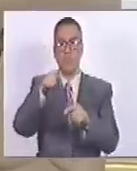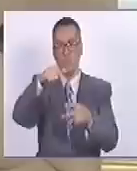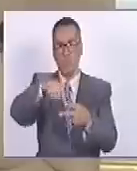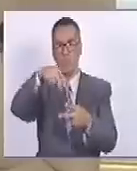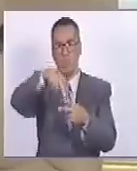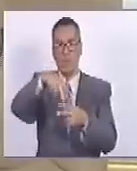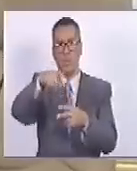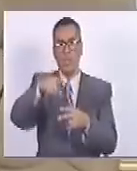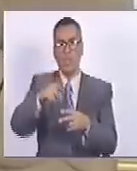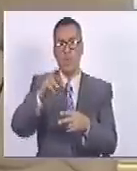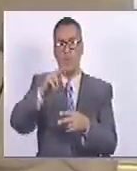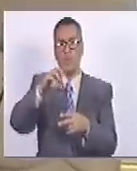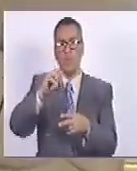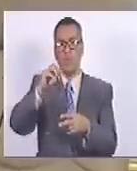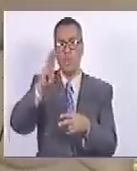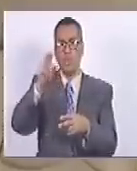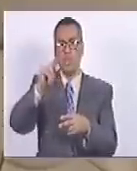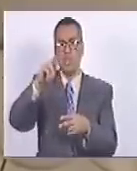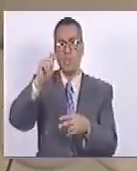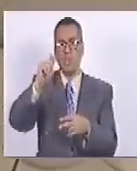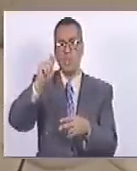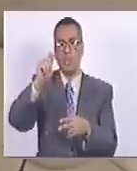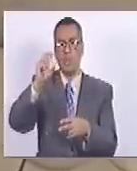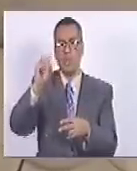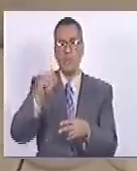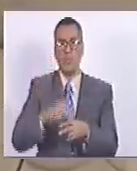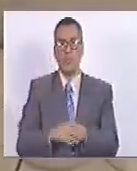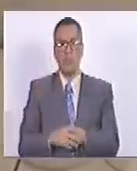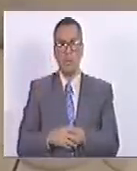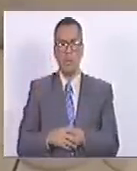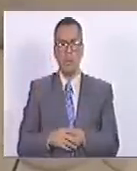puso, creo que se llama Roberto o Ricardo Patiño.